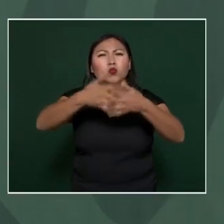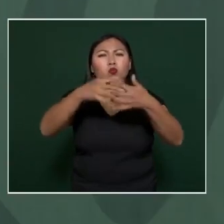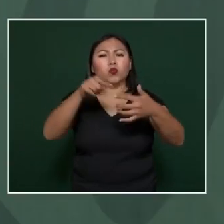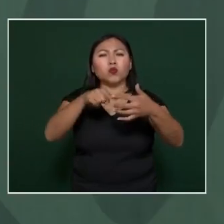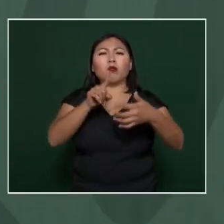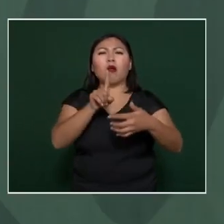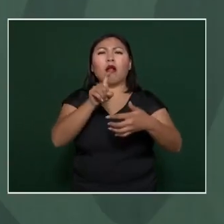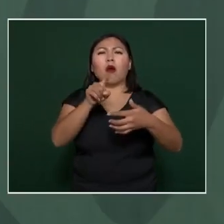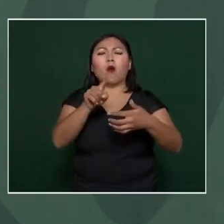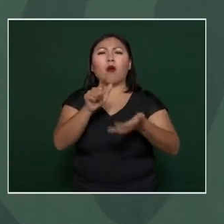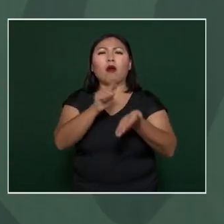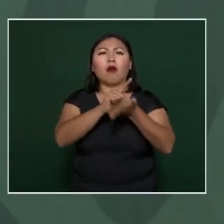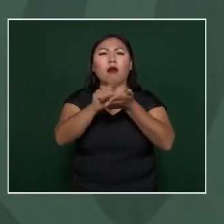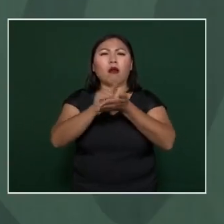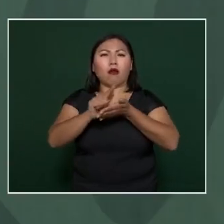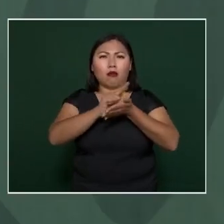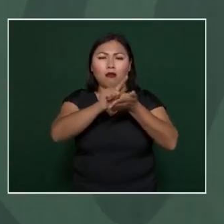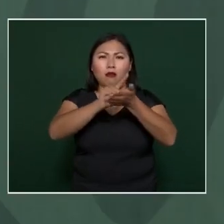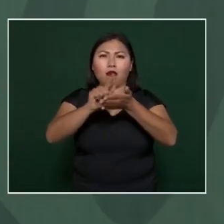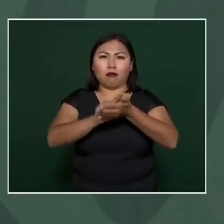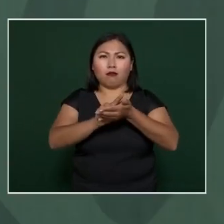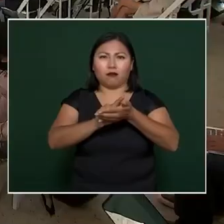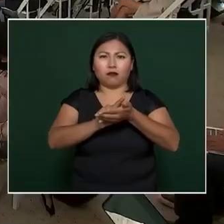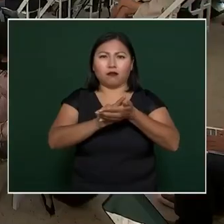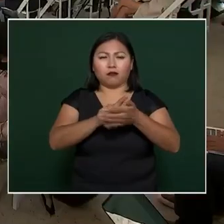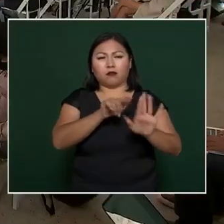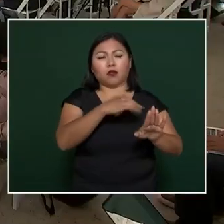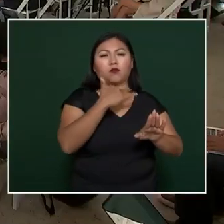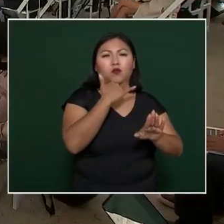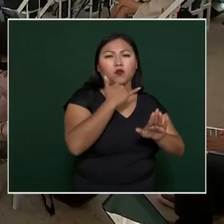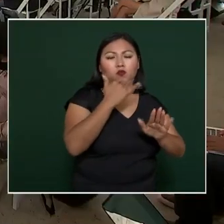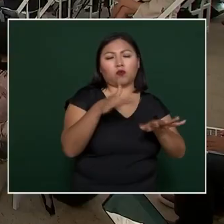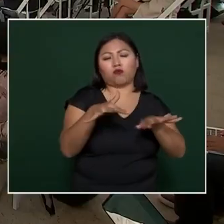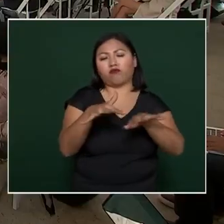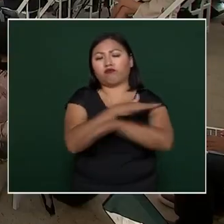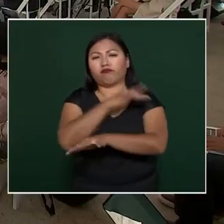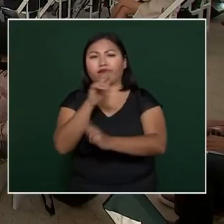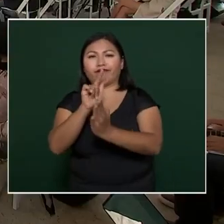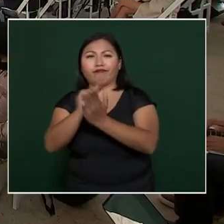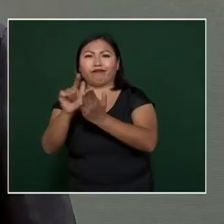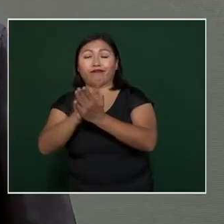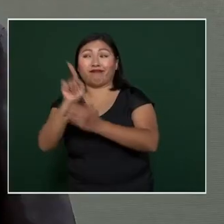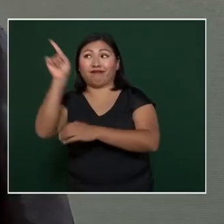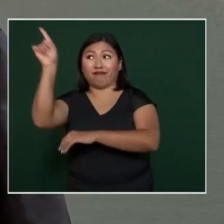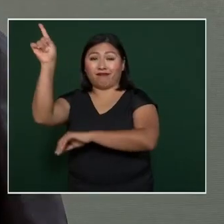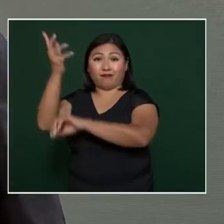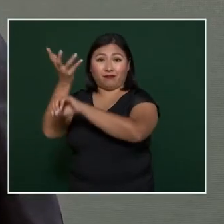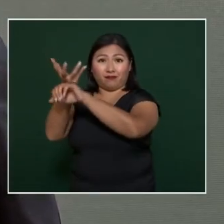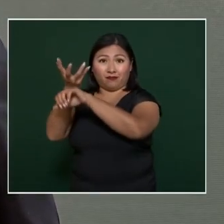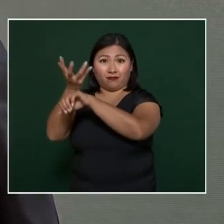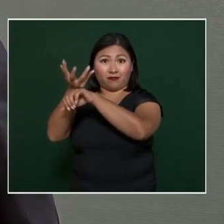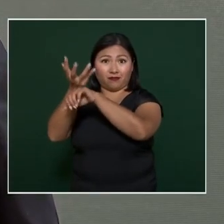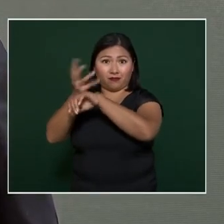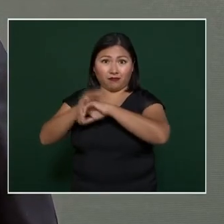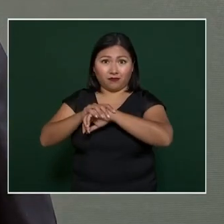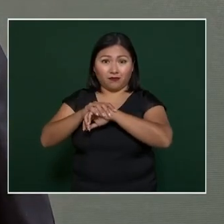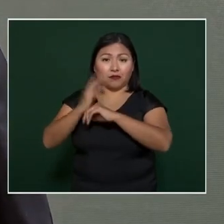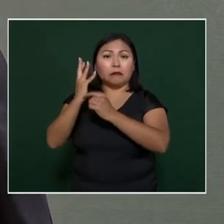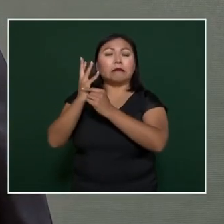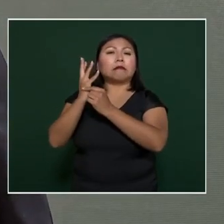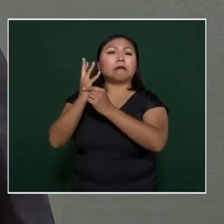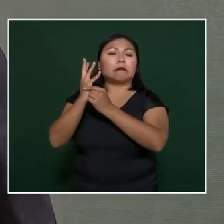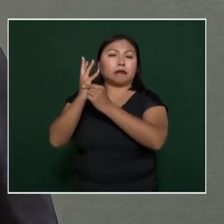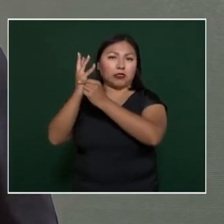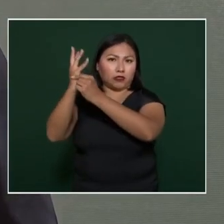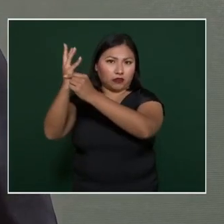o de tratamiento de aguas negras que le confían más no a